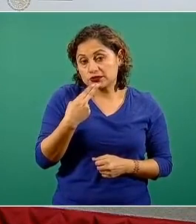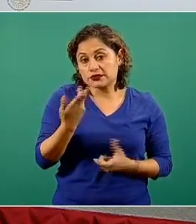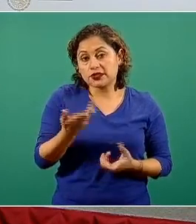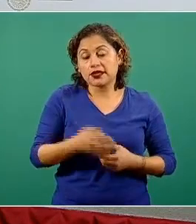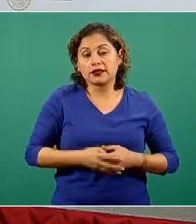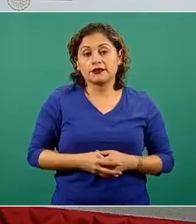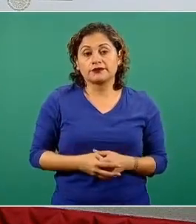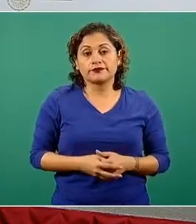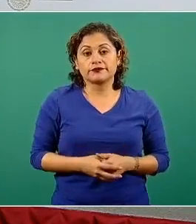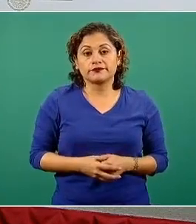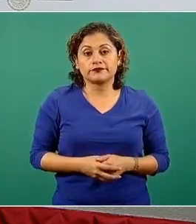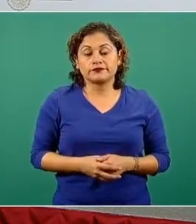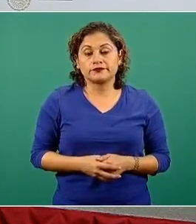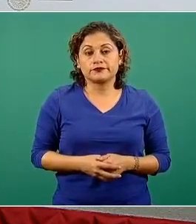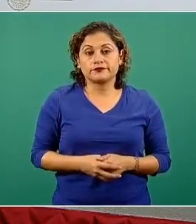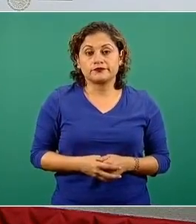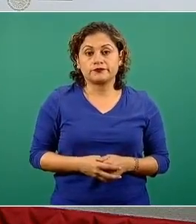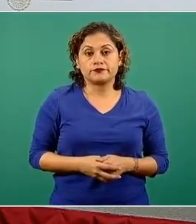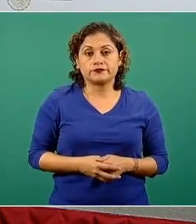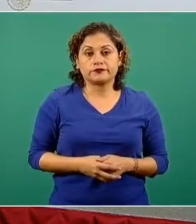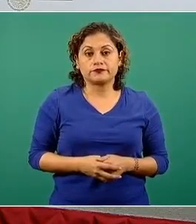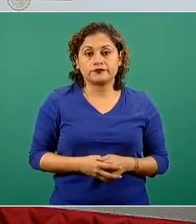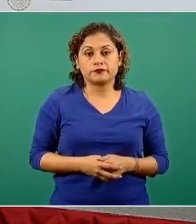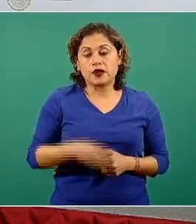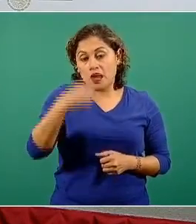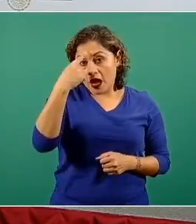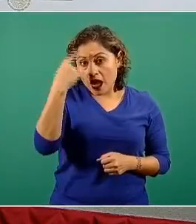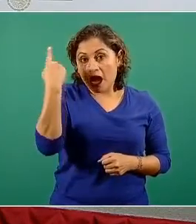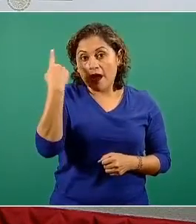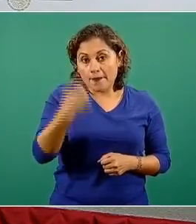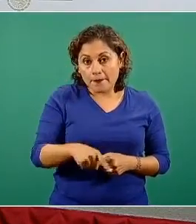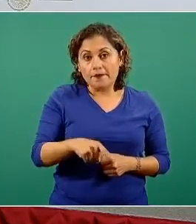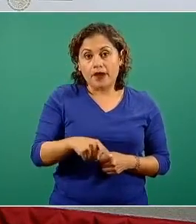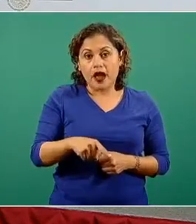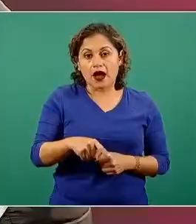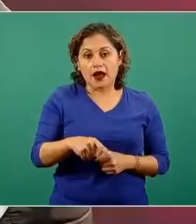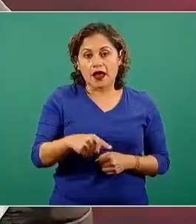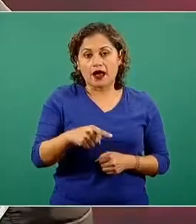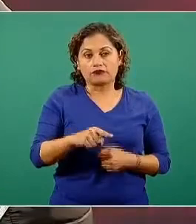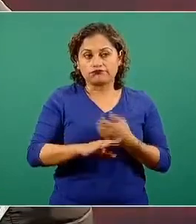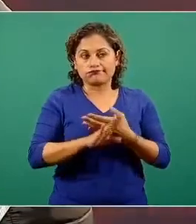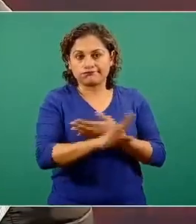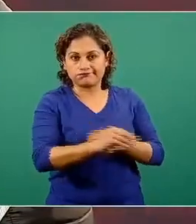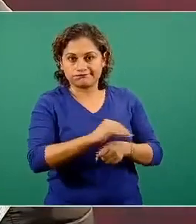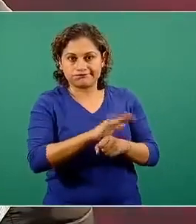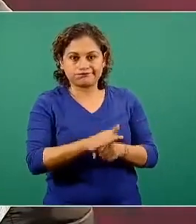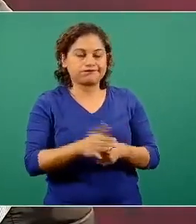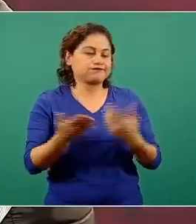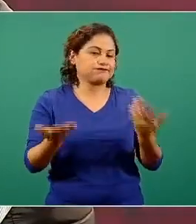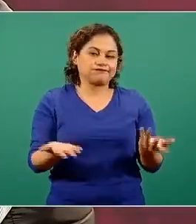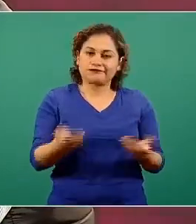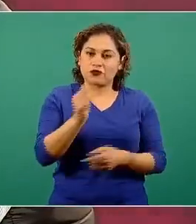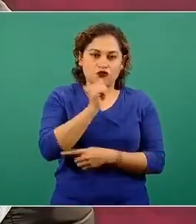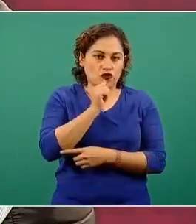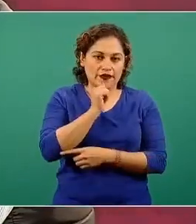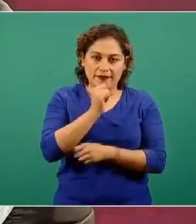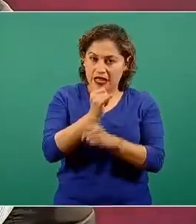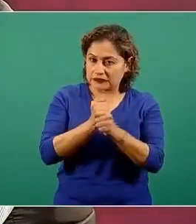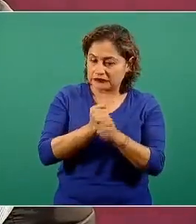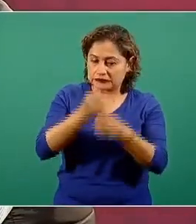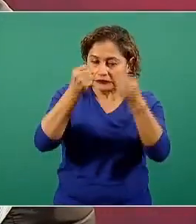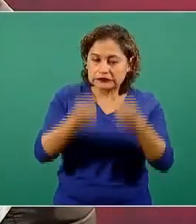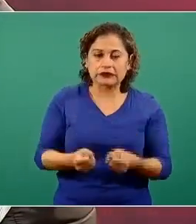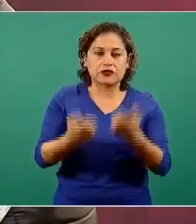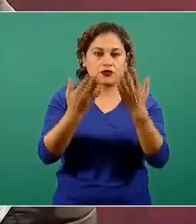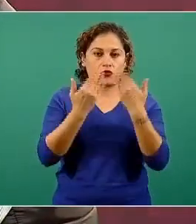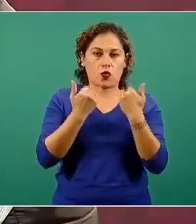algunos grupos pues se ha estado promoviendo, ¿sí? Aquí es muy importante mencionar, recordemos, y esto no